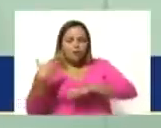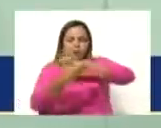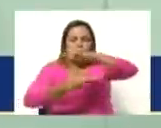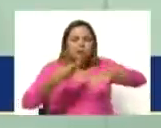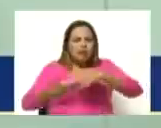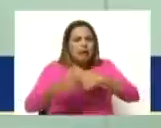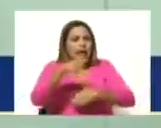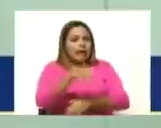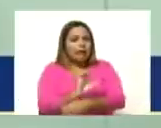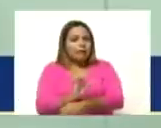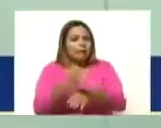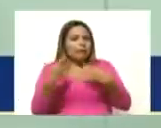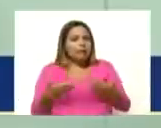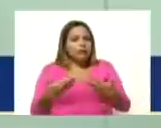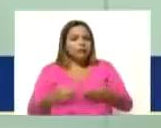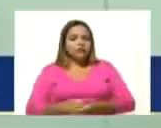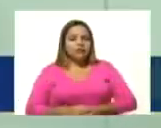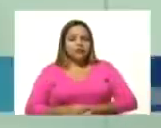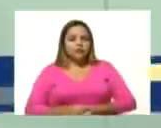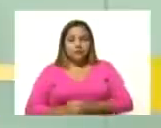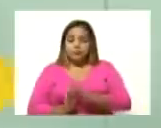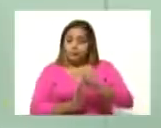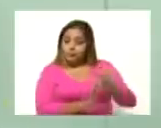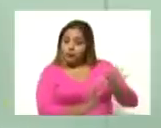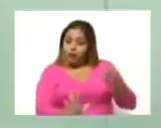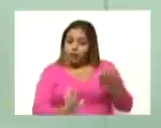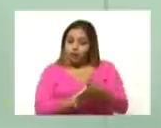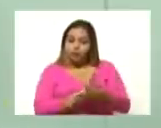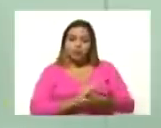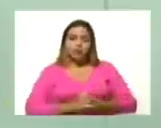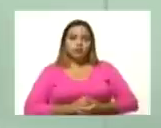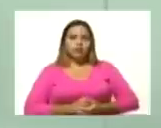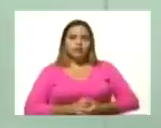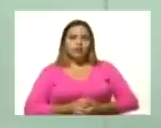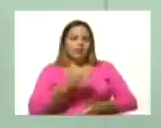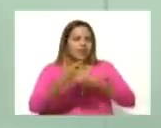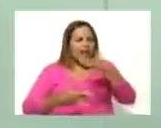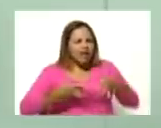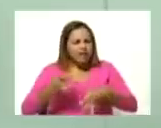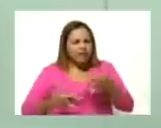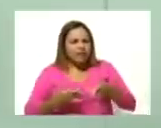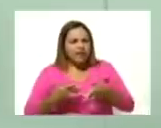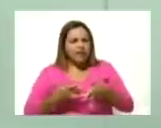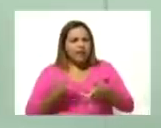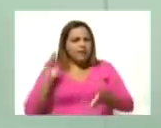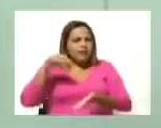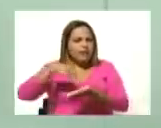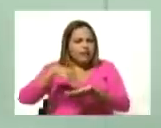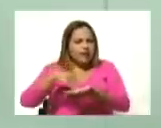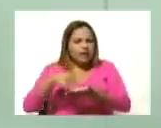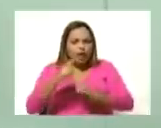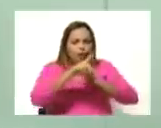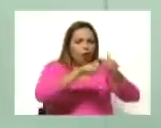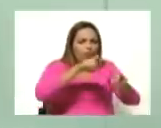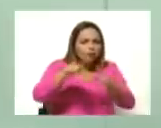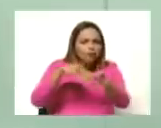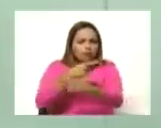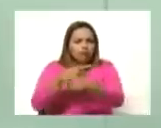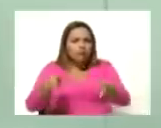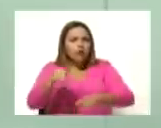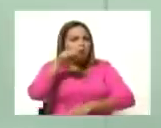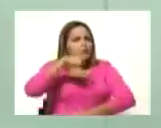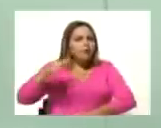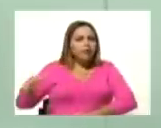esta emergencia. Con respecto a la jornada que se dio en Miranda de consulta al